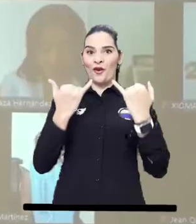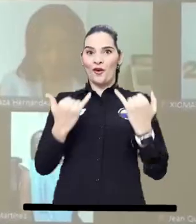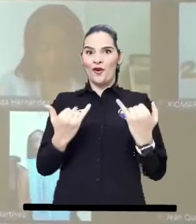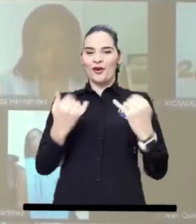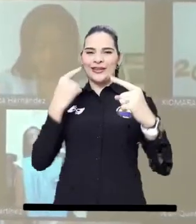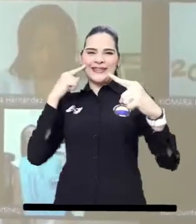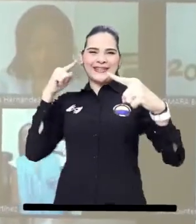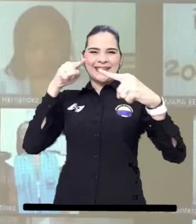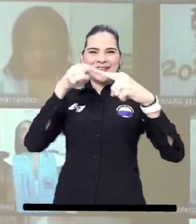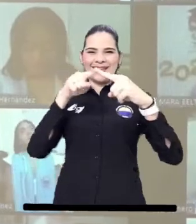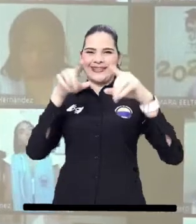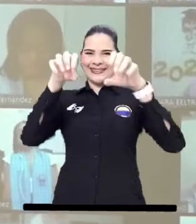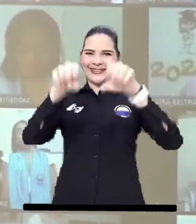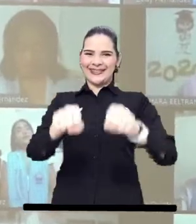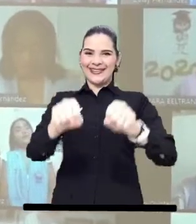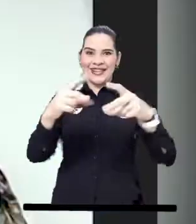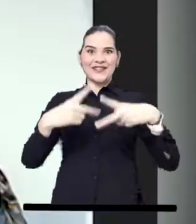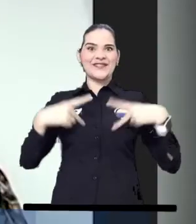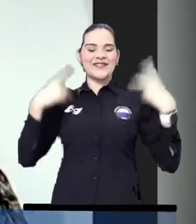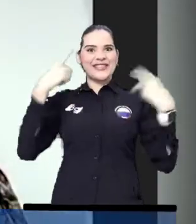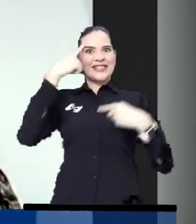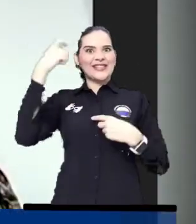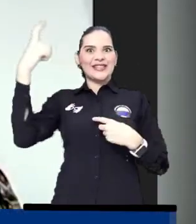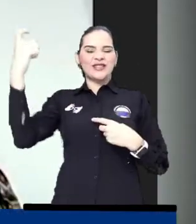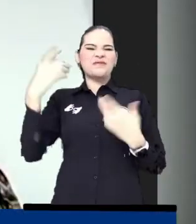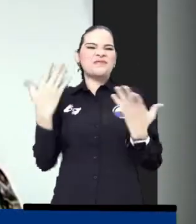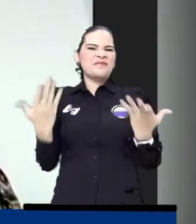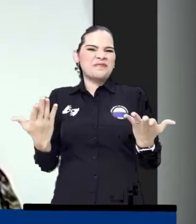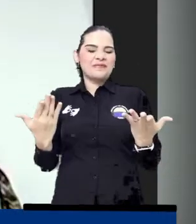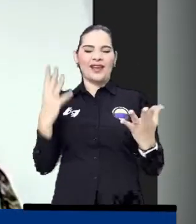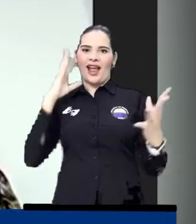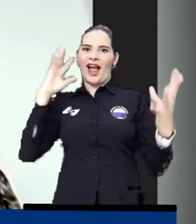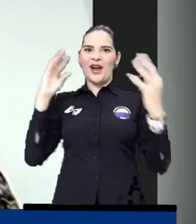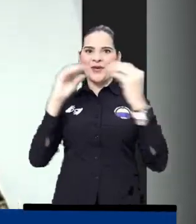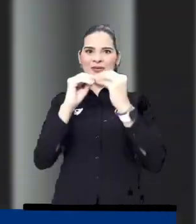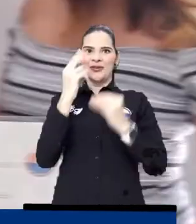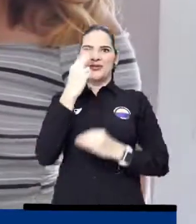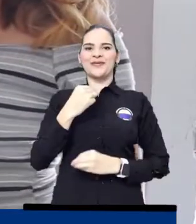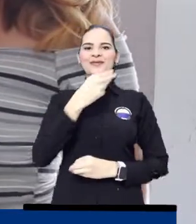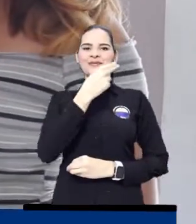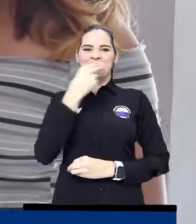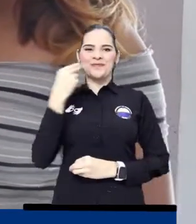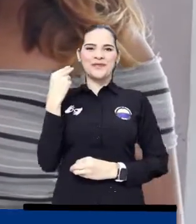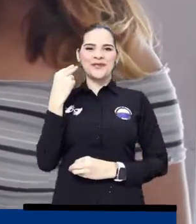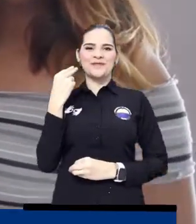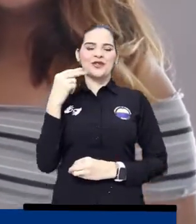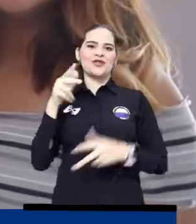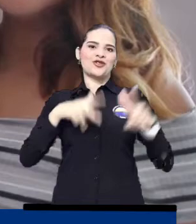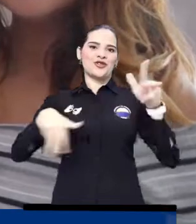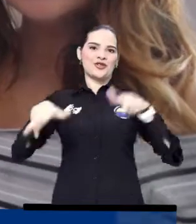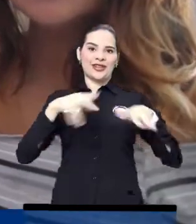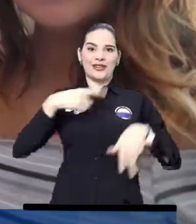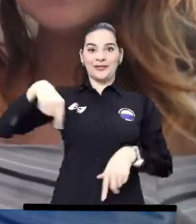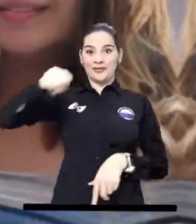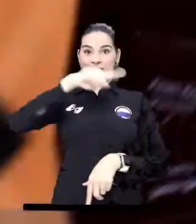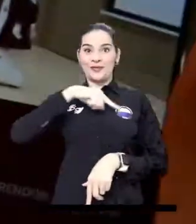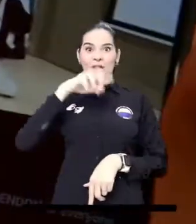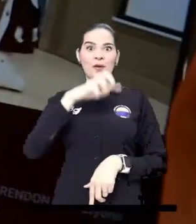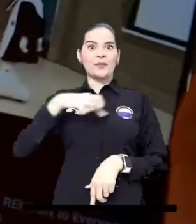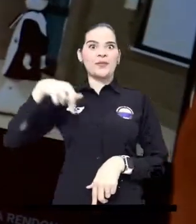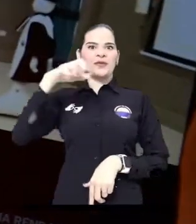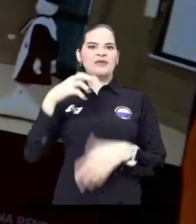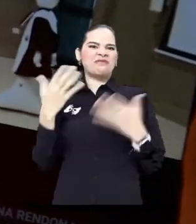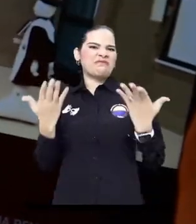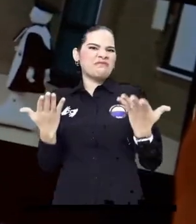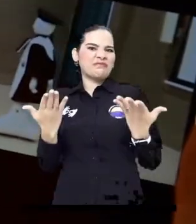Hoy alcanzamos una meta más en nuestro proyecto de vida al tiempo que aceptamos un gran compromiso a nivel social como profesional.